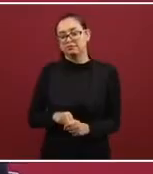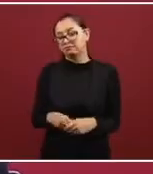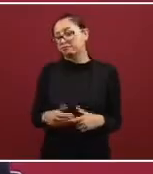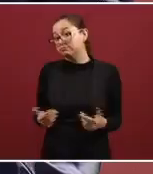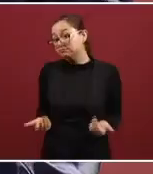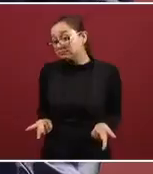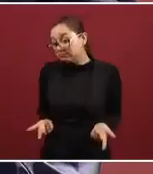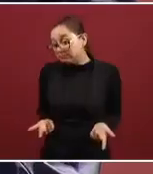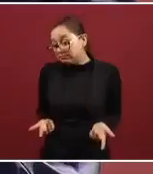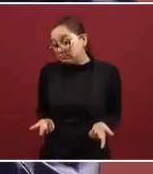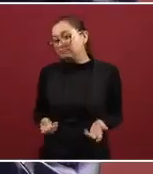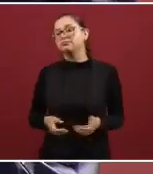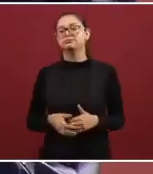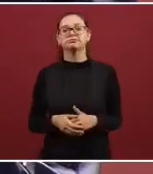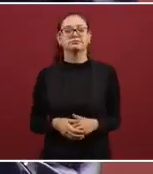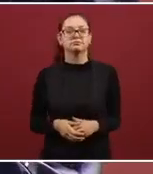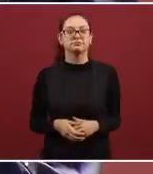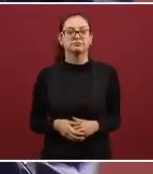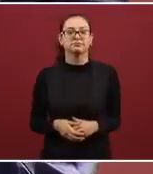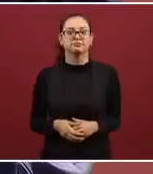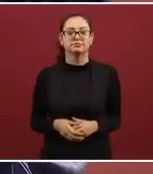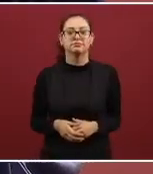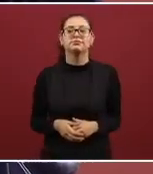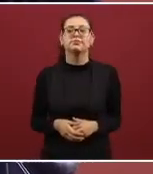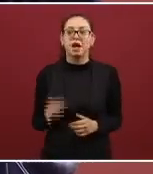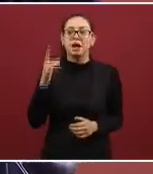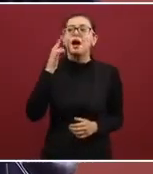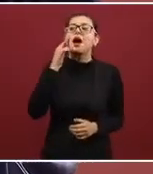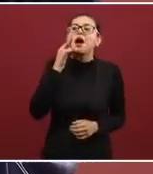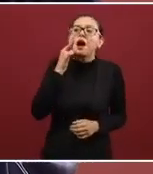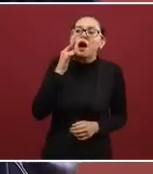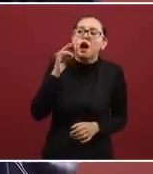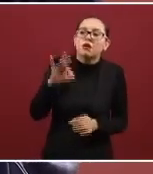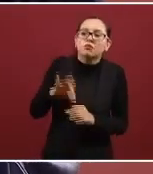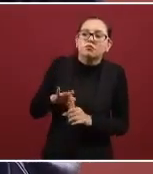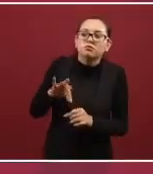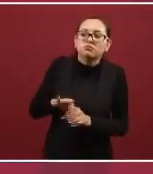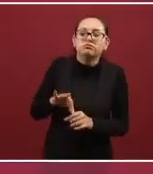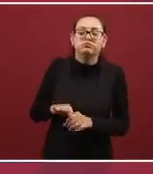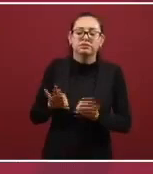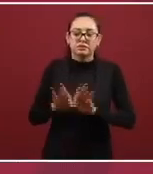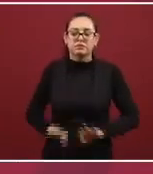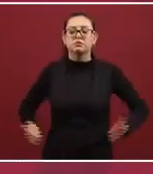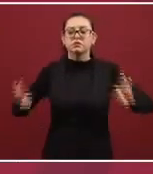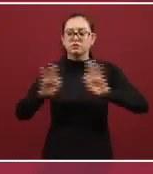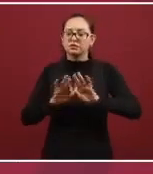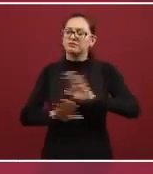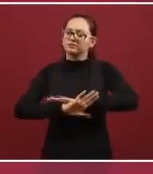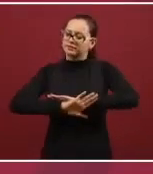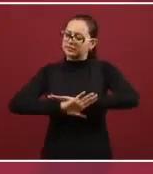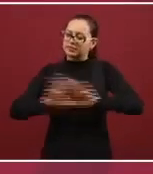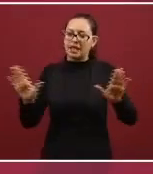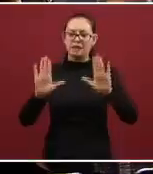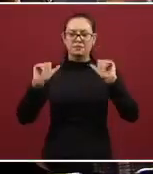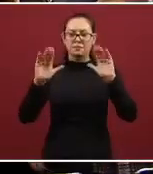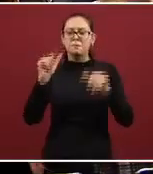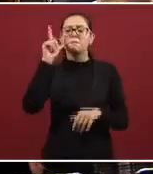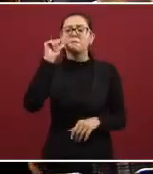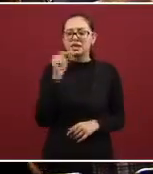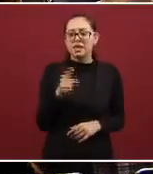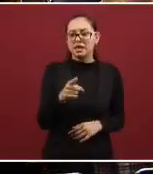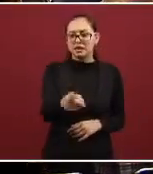Entonces, por eso son importantes estas reformas. Bueno, ahora sí ya, sí. Mañana, la tú